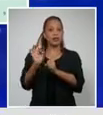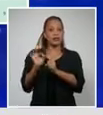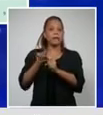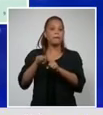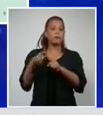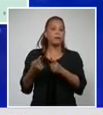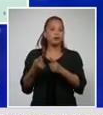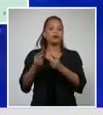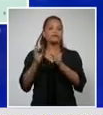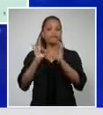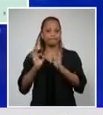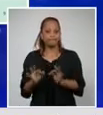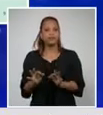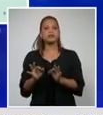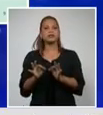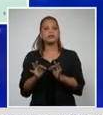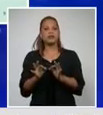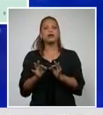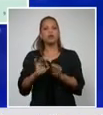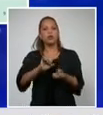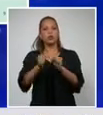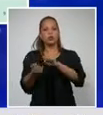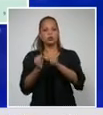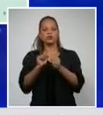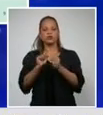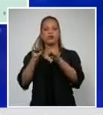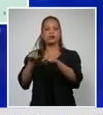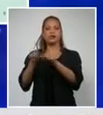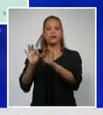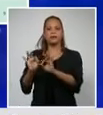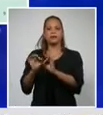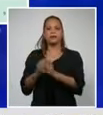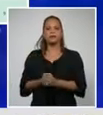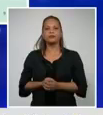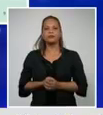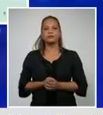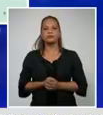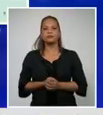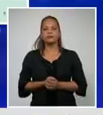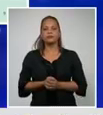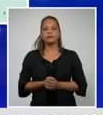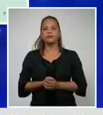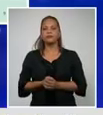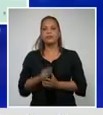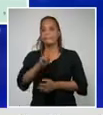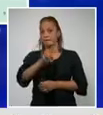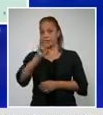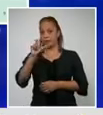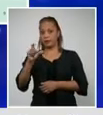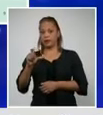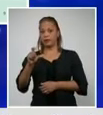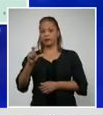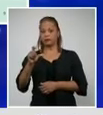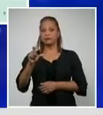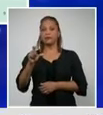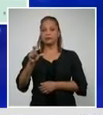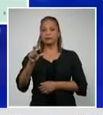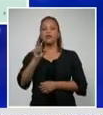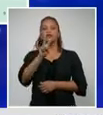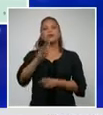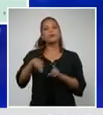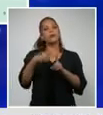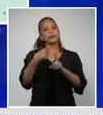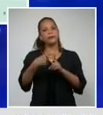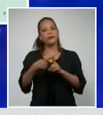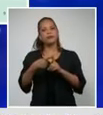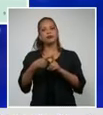realmente ha mantenido el control de la enfermedad. En el caso de Villa Clara, fue 2 más